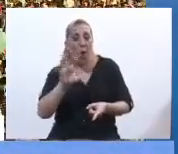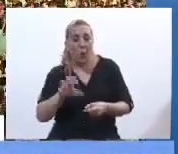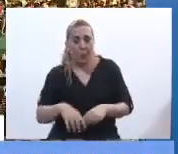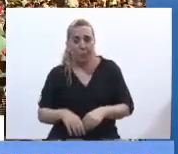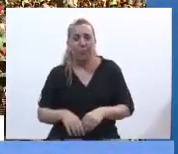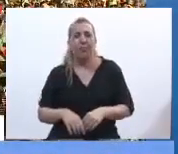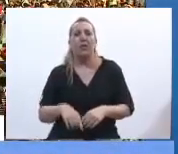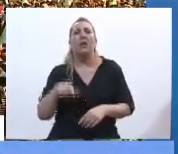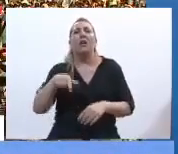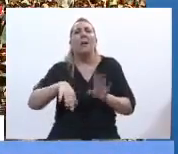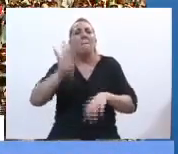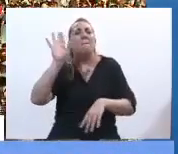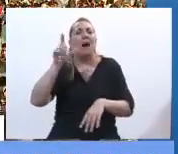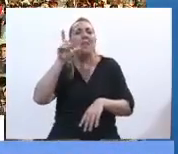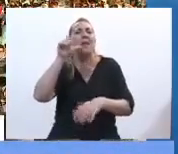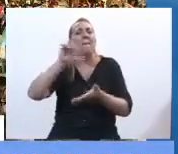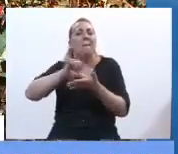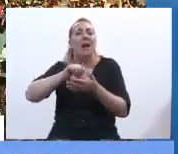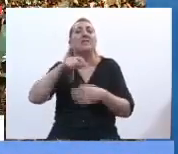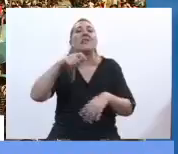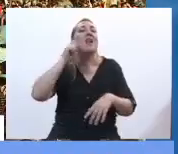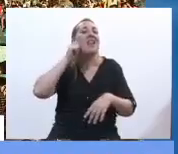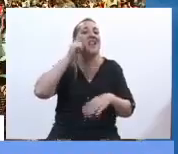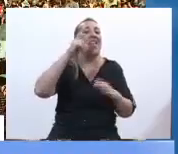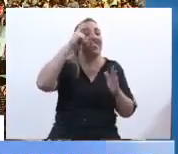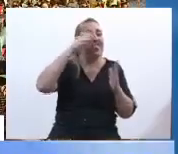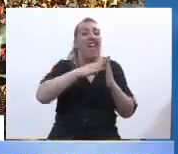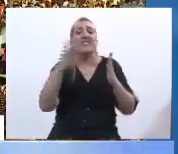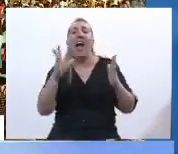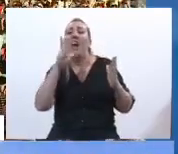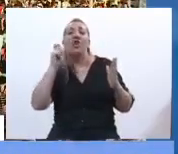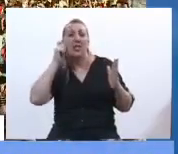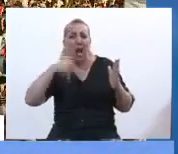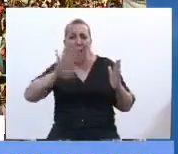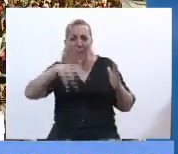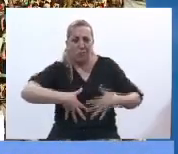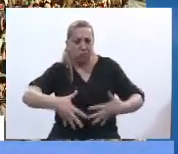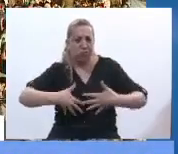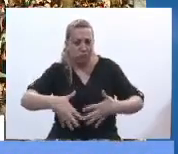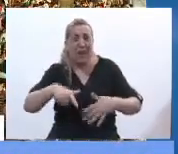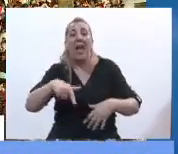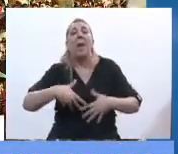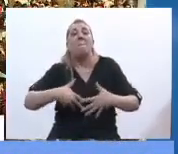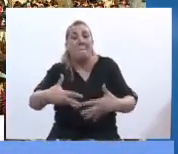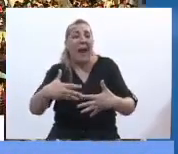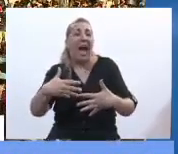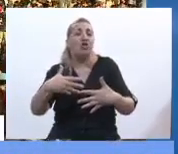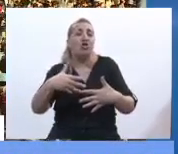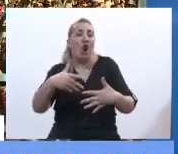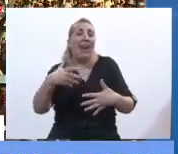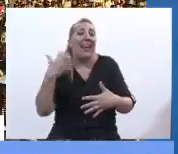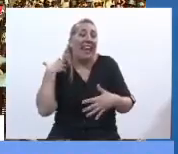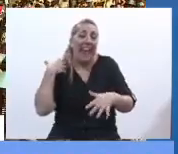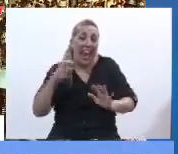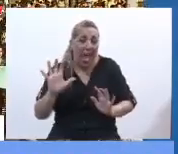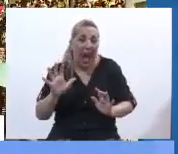fecundidad más alta del país en las niñas de 10 a 14 años. Estos embarazos en general, en muchos de